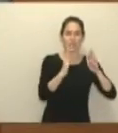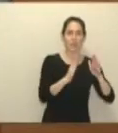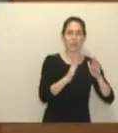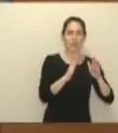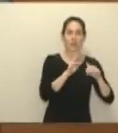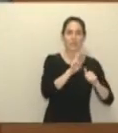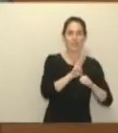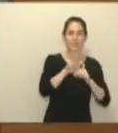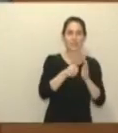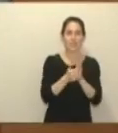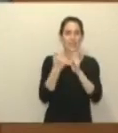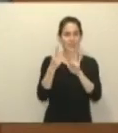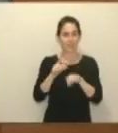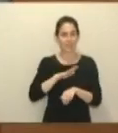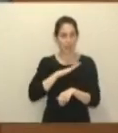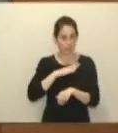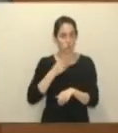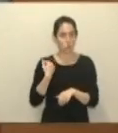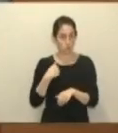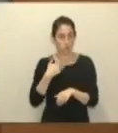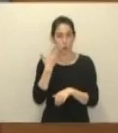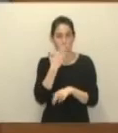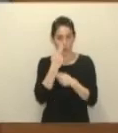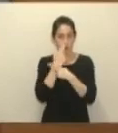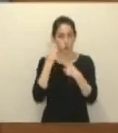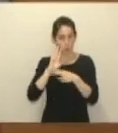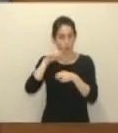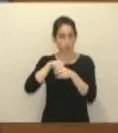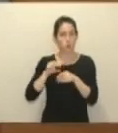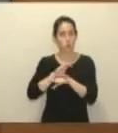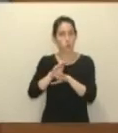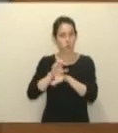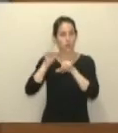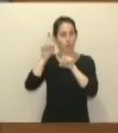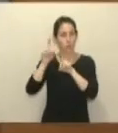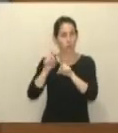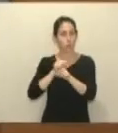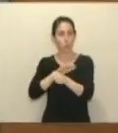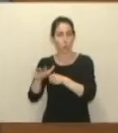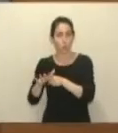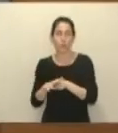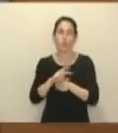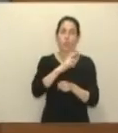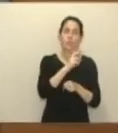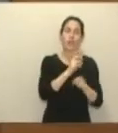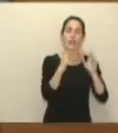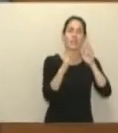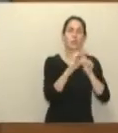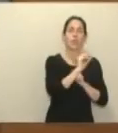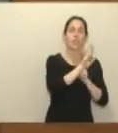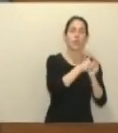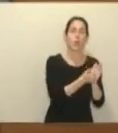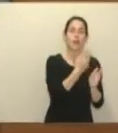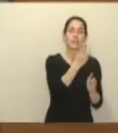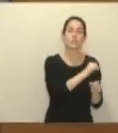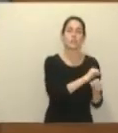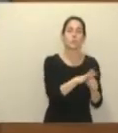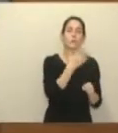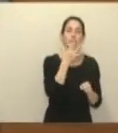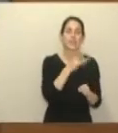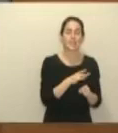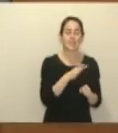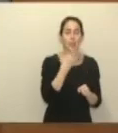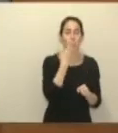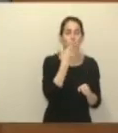por los centros públicos dependientes de la Consejería de Educación, y por otra, esta etapa de 0 a 3, cubierta por los centros que